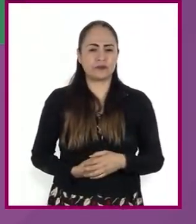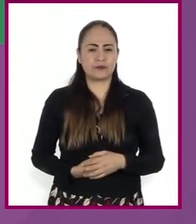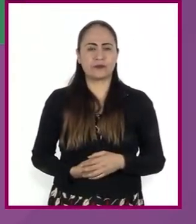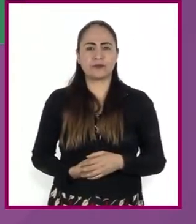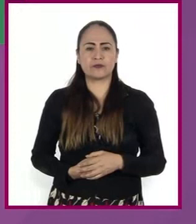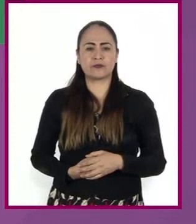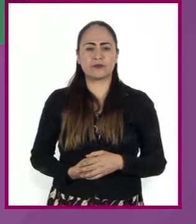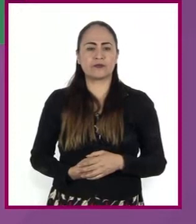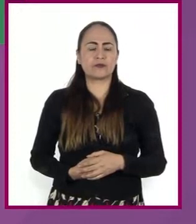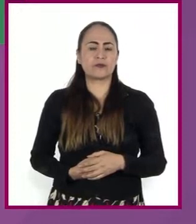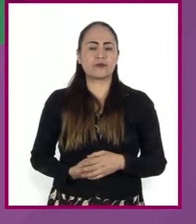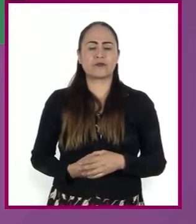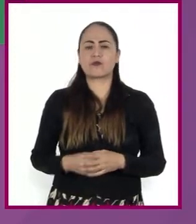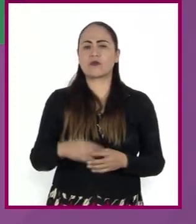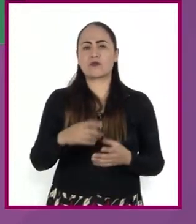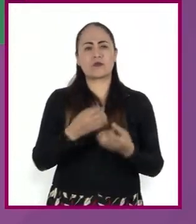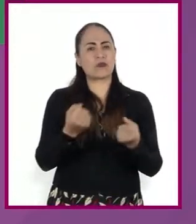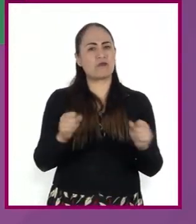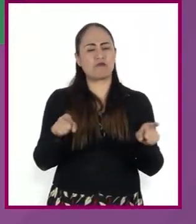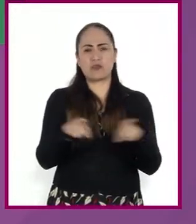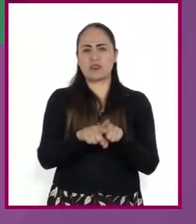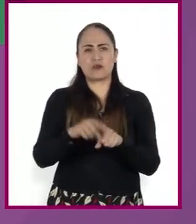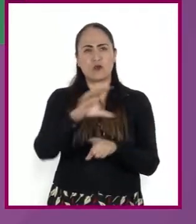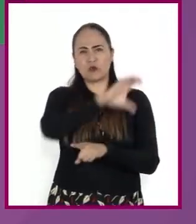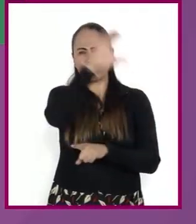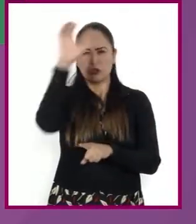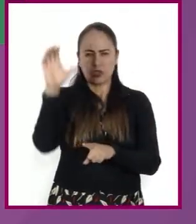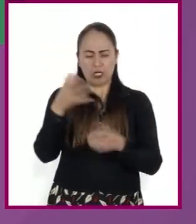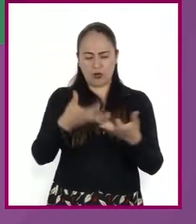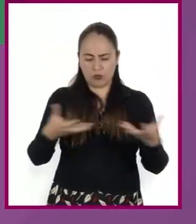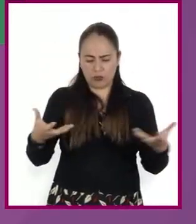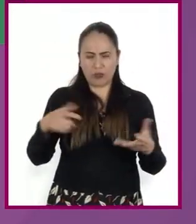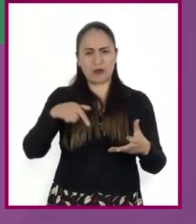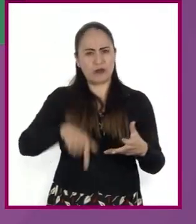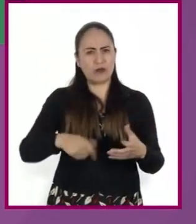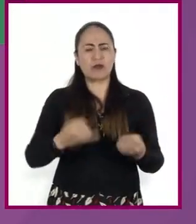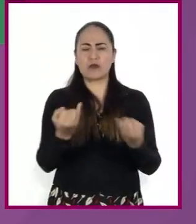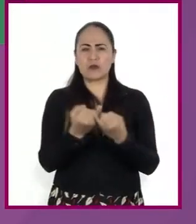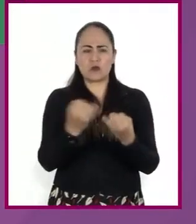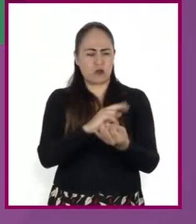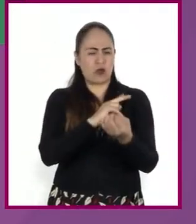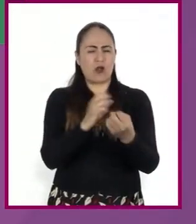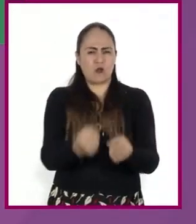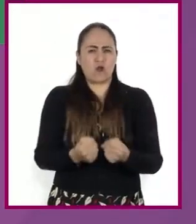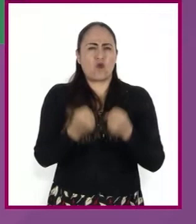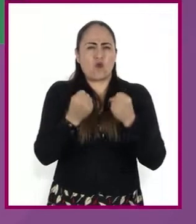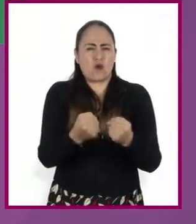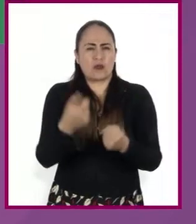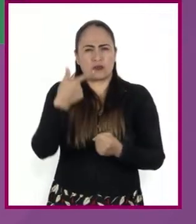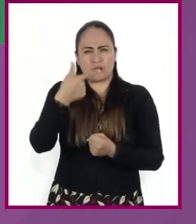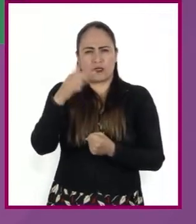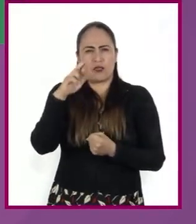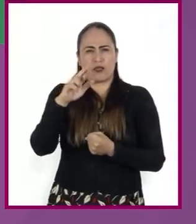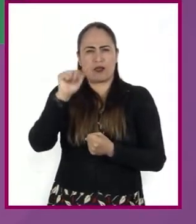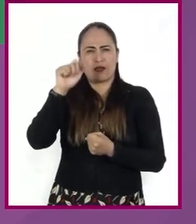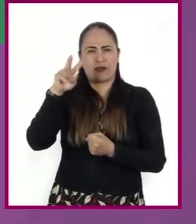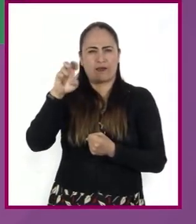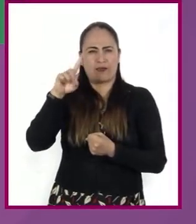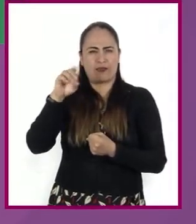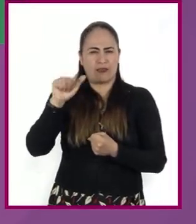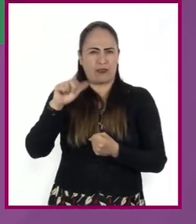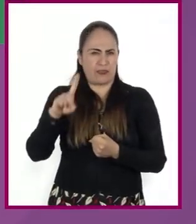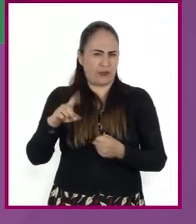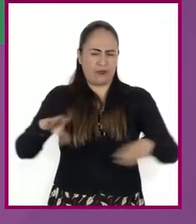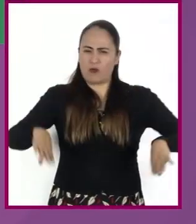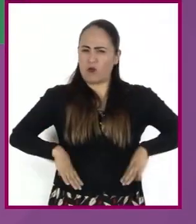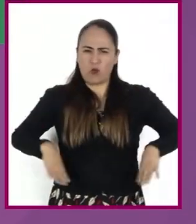terrestre y a todos los astros del universo, y concluyó que la gravedad era un atributo de todos los cuerpos, y era proporcional a